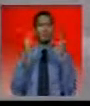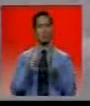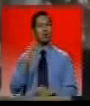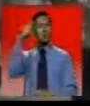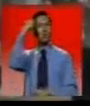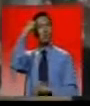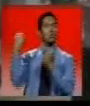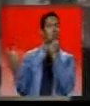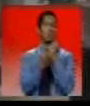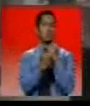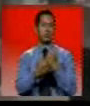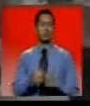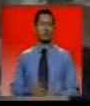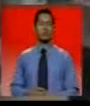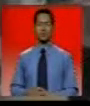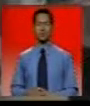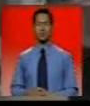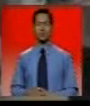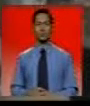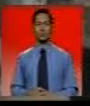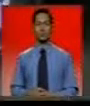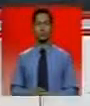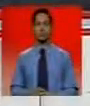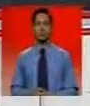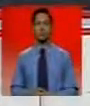nivel local. En la ciudad, los comerciantes esperan soluciones, pues aseguran que las ventas han caído en alrededor del 85%. La principal razón, según